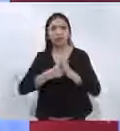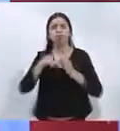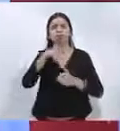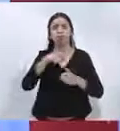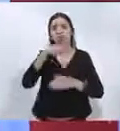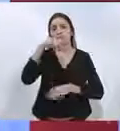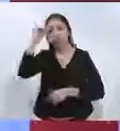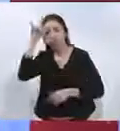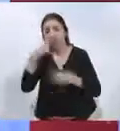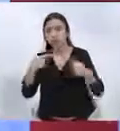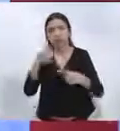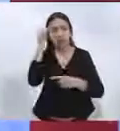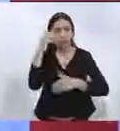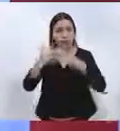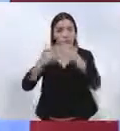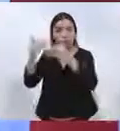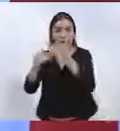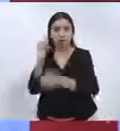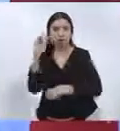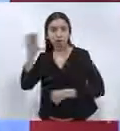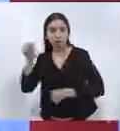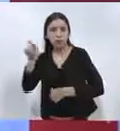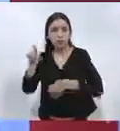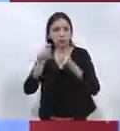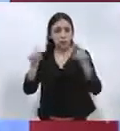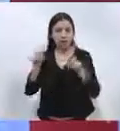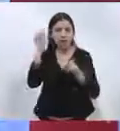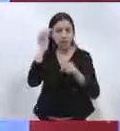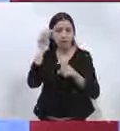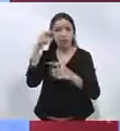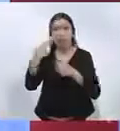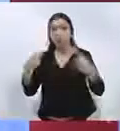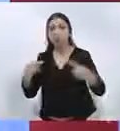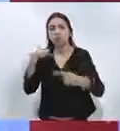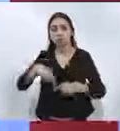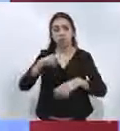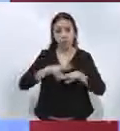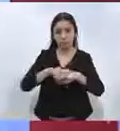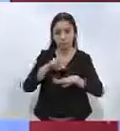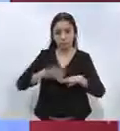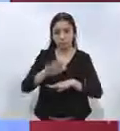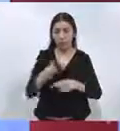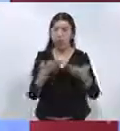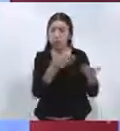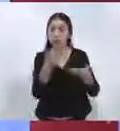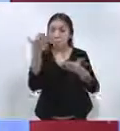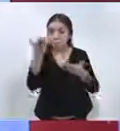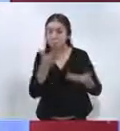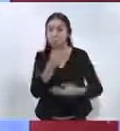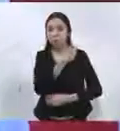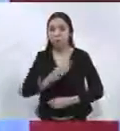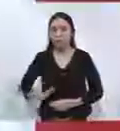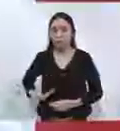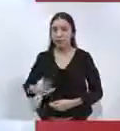ya de los avances de esta institución con un sector muy importante de la producción de nuestro país. ¿Cómo le va, presidente? Bienvenido, buenas tardes.